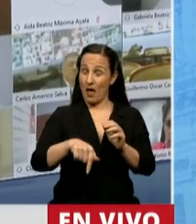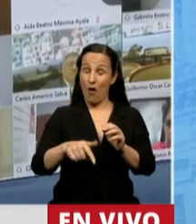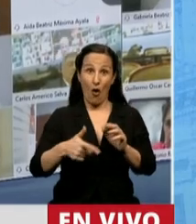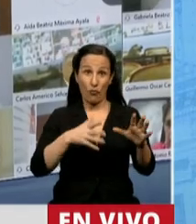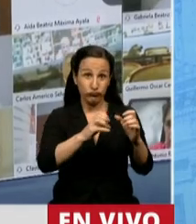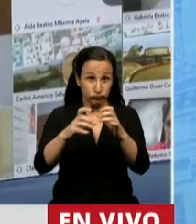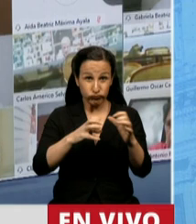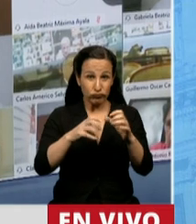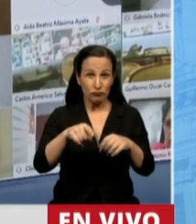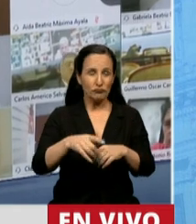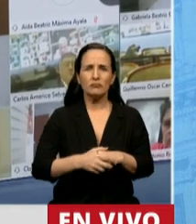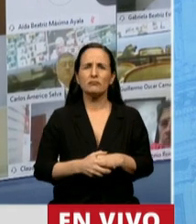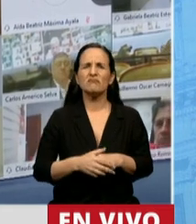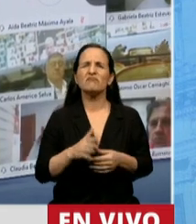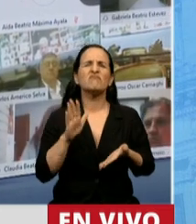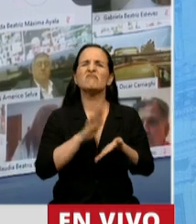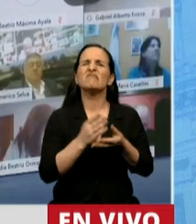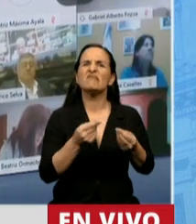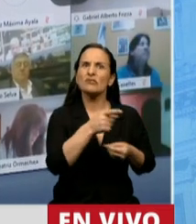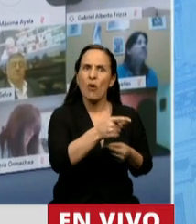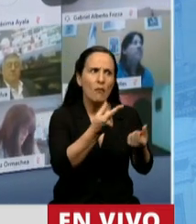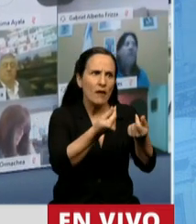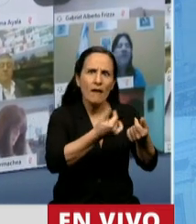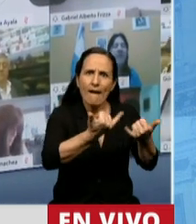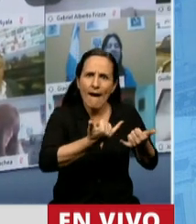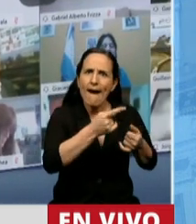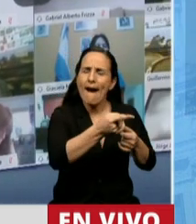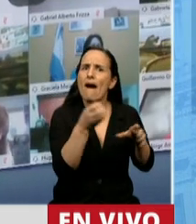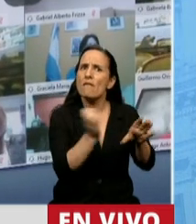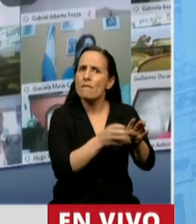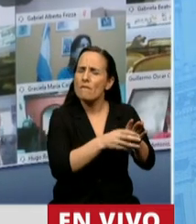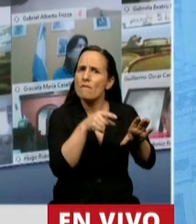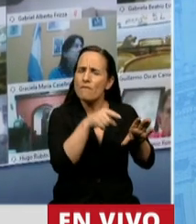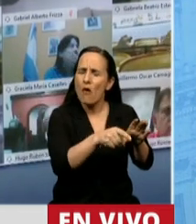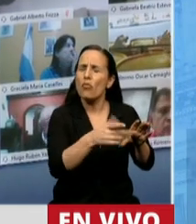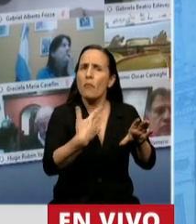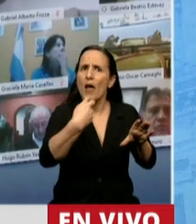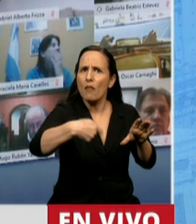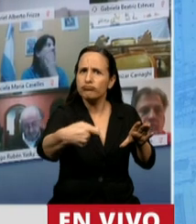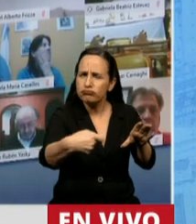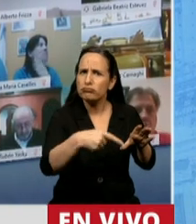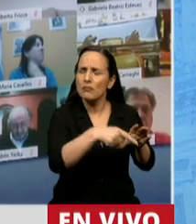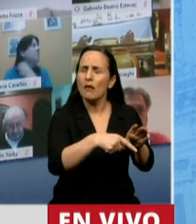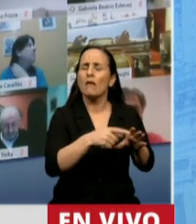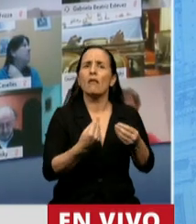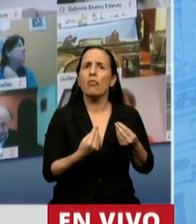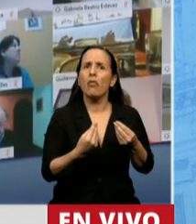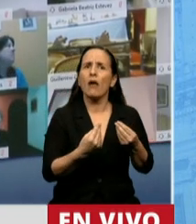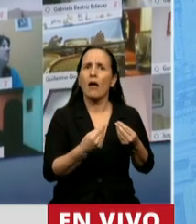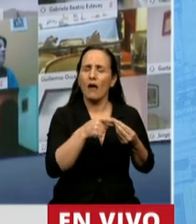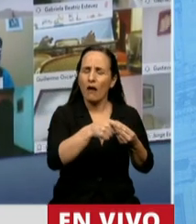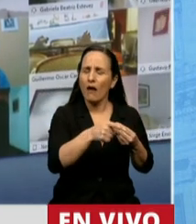tratando la defensa de los activos del fondo de garantía de sustentabilidad del sistema